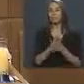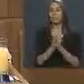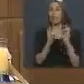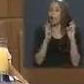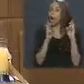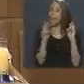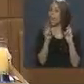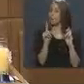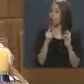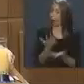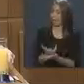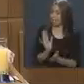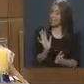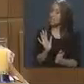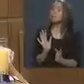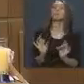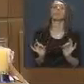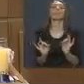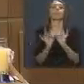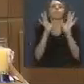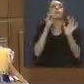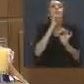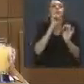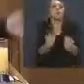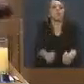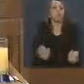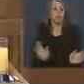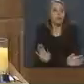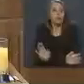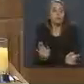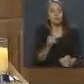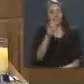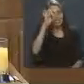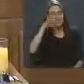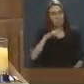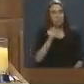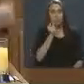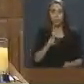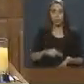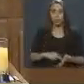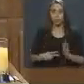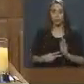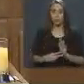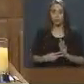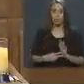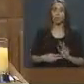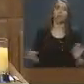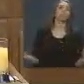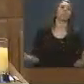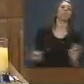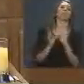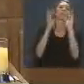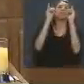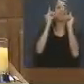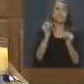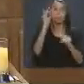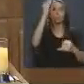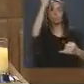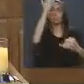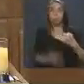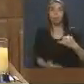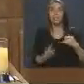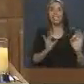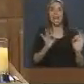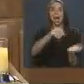improbable, pero que puede suceder, pues. ¿Y sabe cuál es el problema? Que si se llegase a suceder,